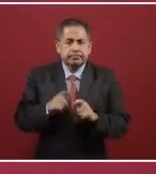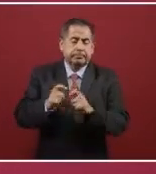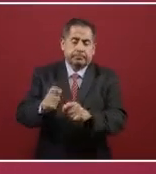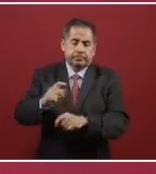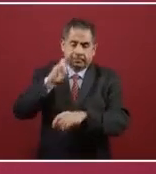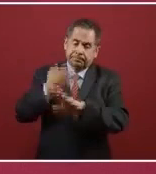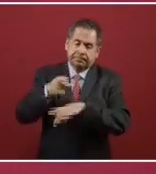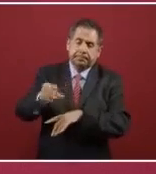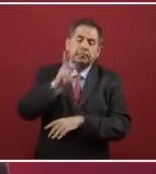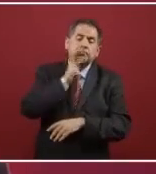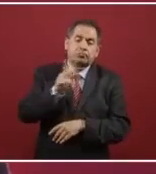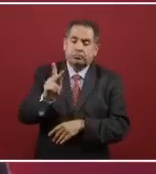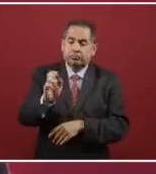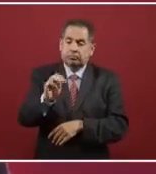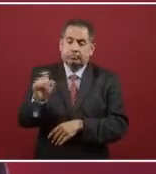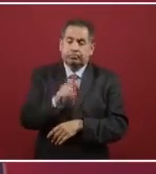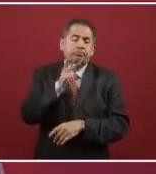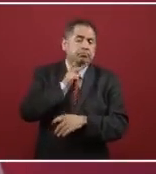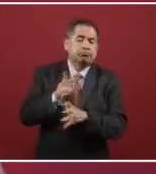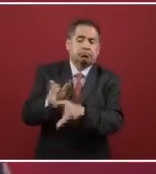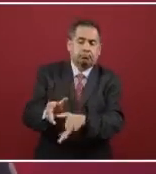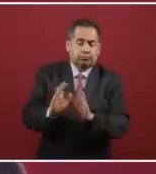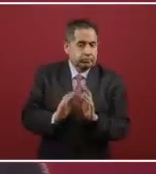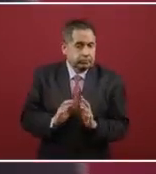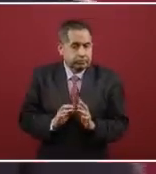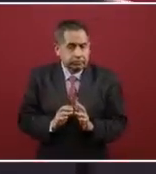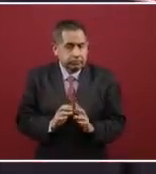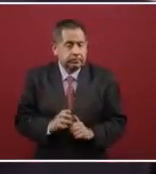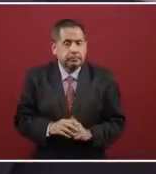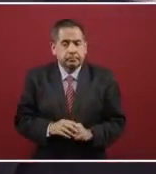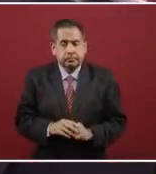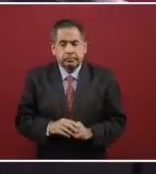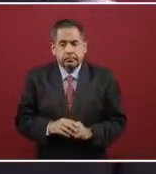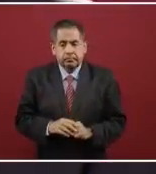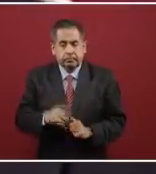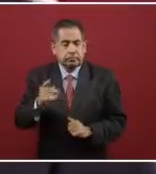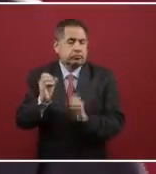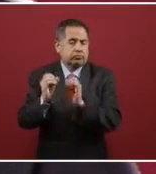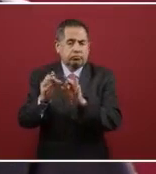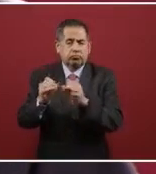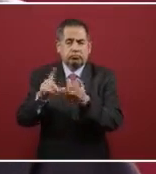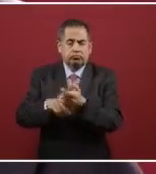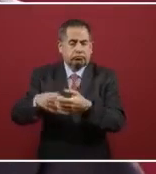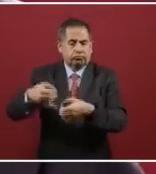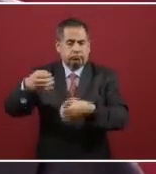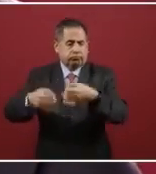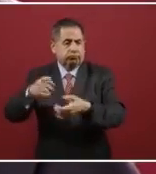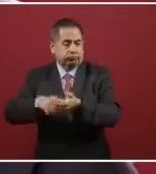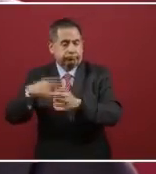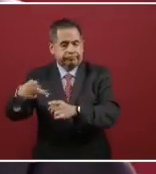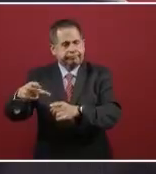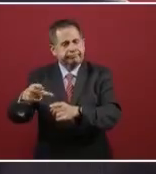Pemex y la oficina jurídica de